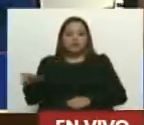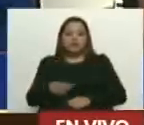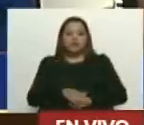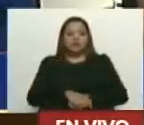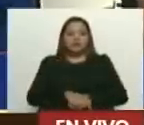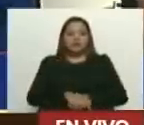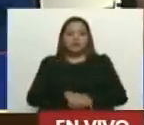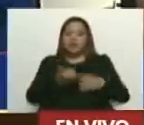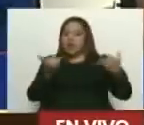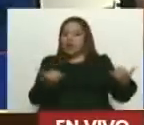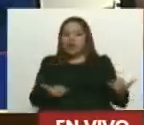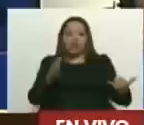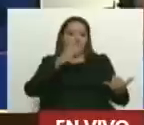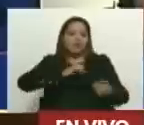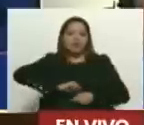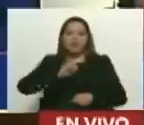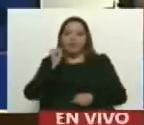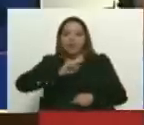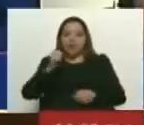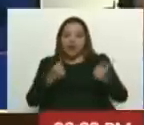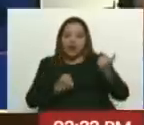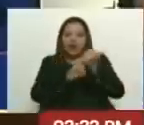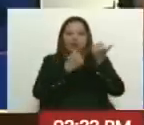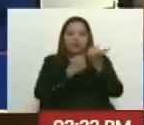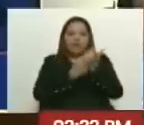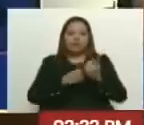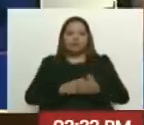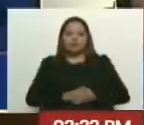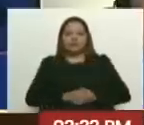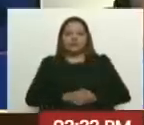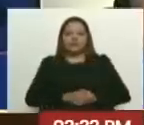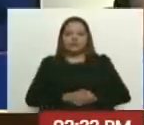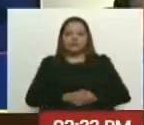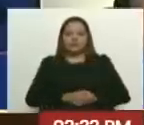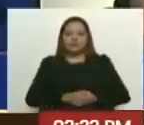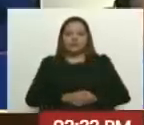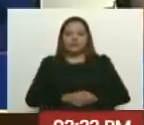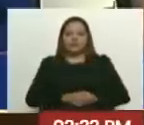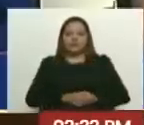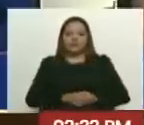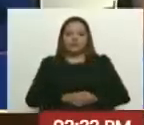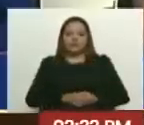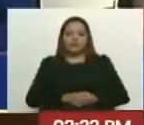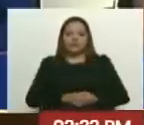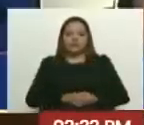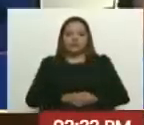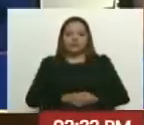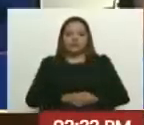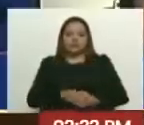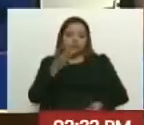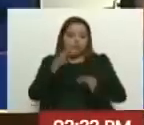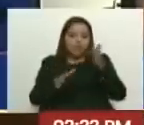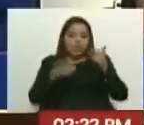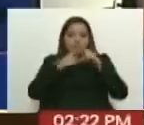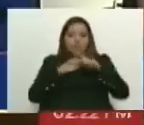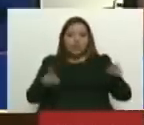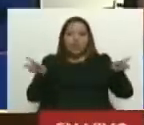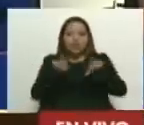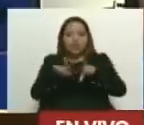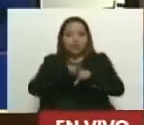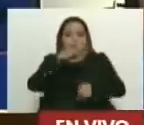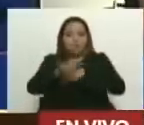Esta vez no tuvo la policía municipal a su mando, afortunadamente, pero las acciones que ha